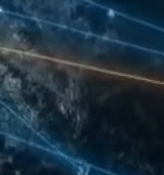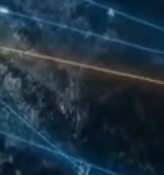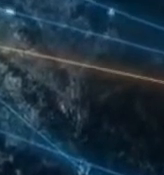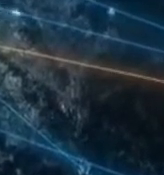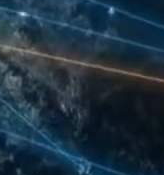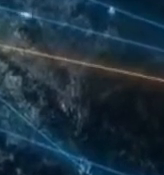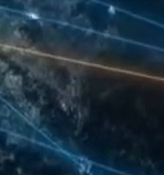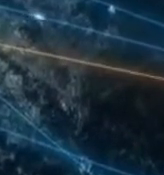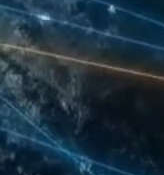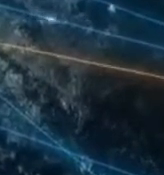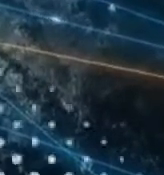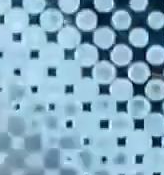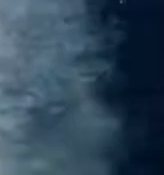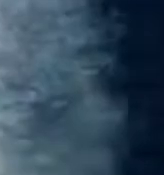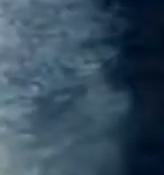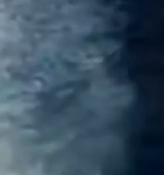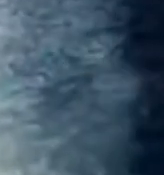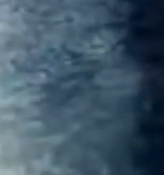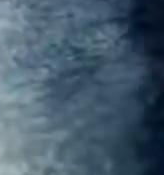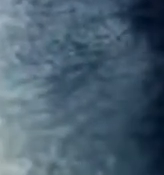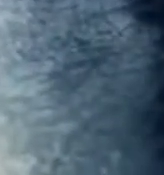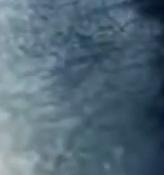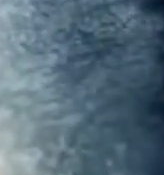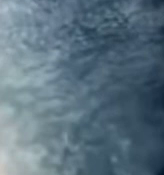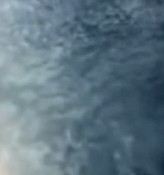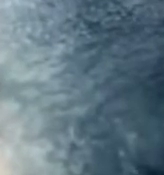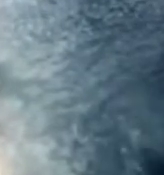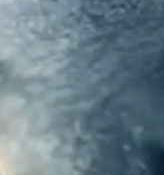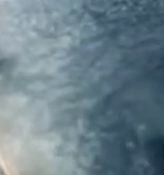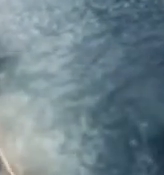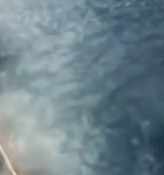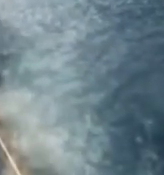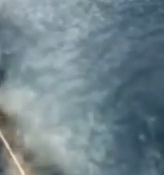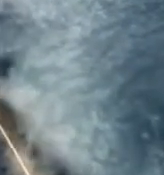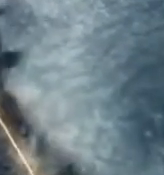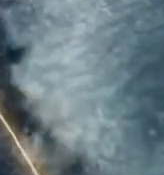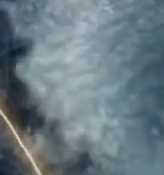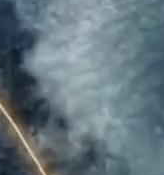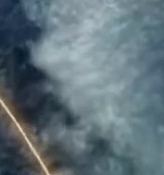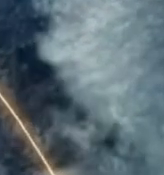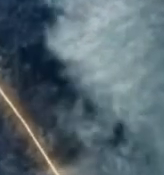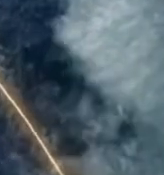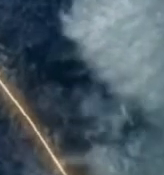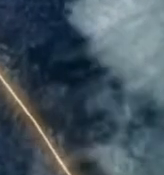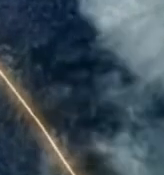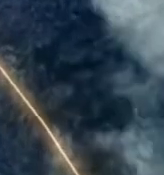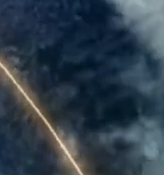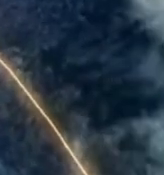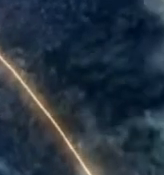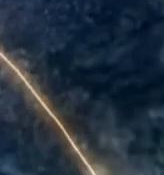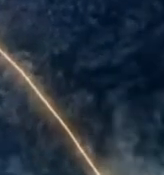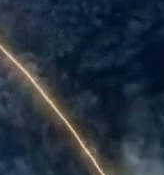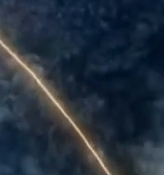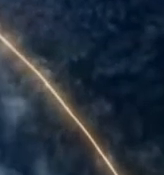aéreo puede verse complejo, pero el secreto de este diseño está en la altitud. Si cambiamos nuestra